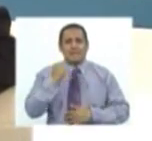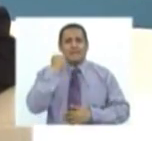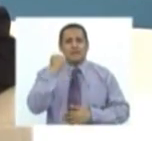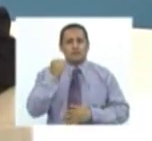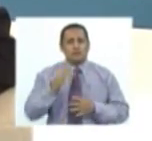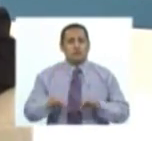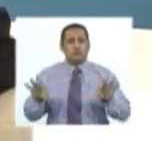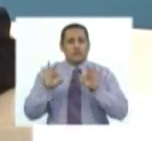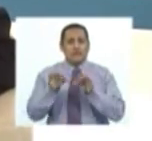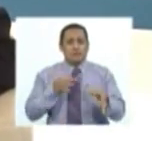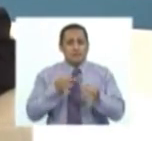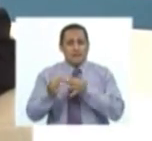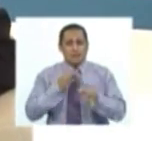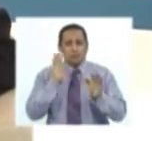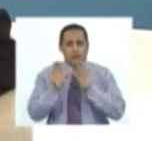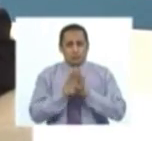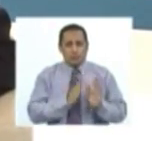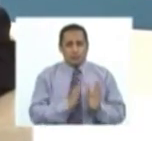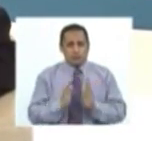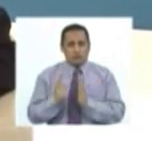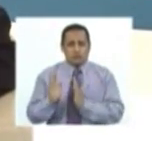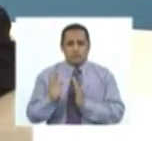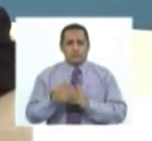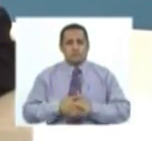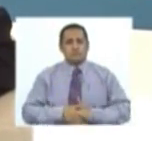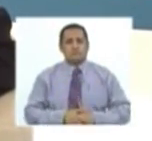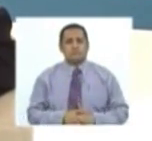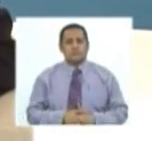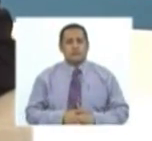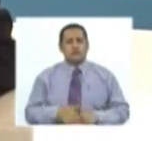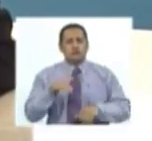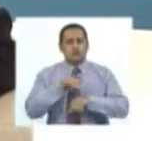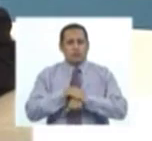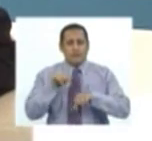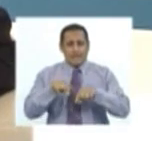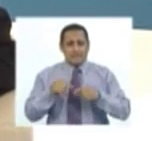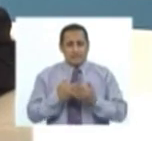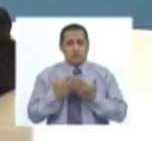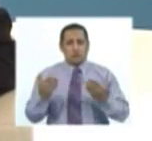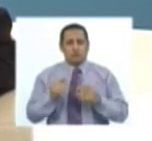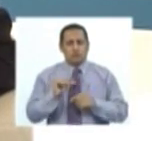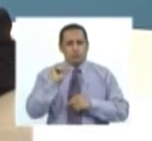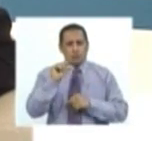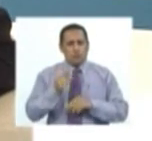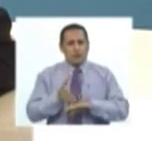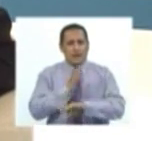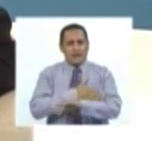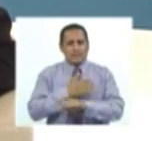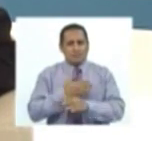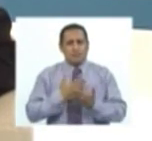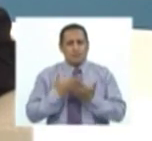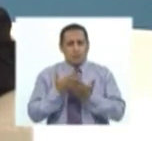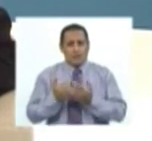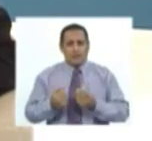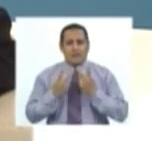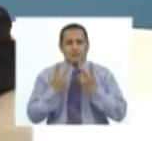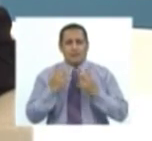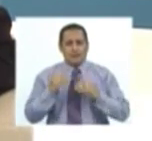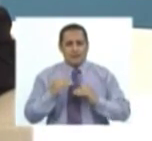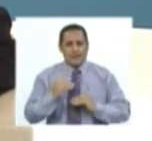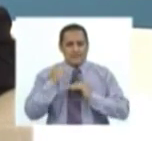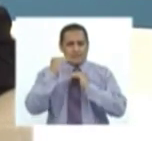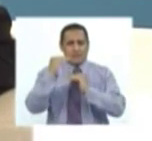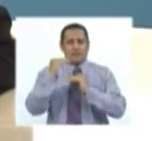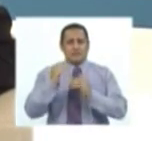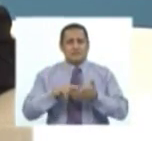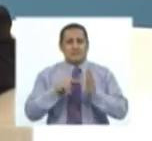continente, si se quiere, que es el debido proceso. Respecto al caso, y un poco para ponernos todos en línea,